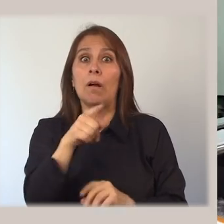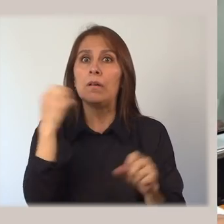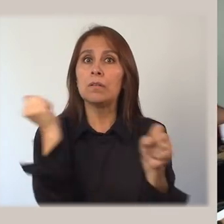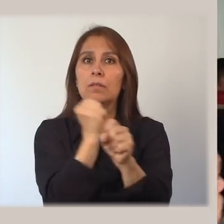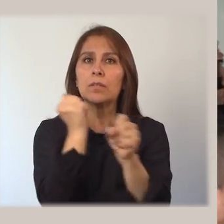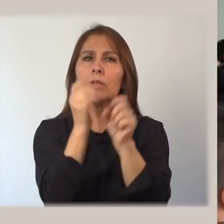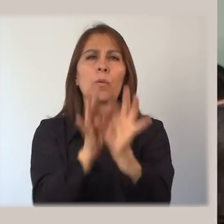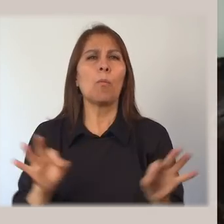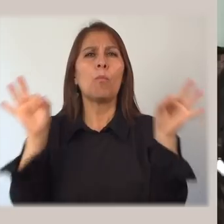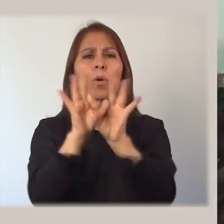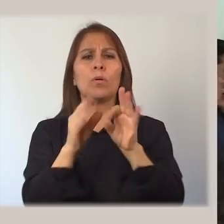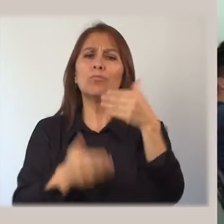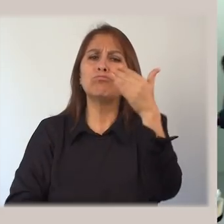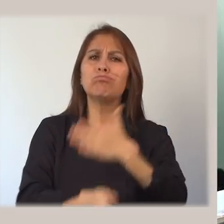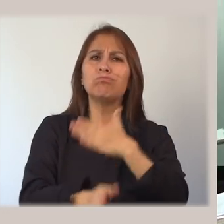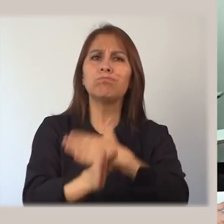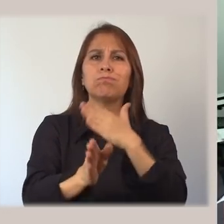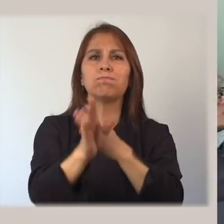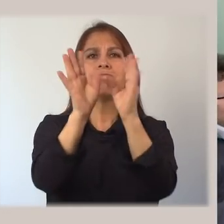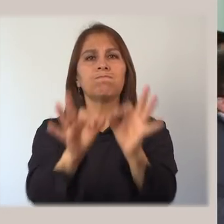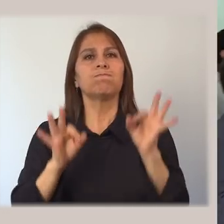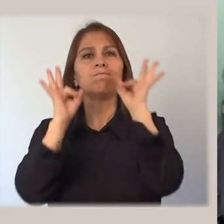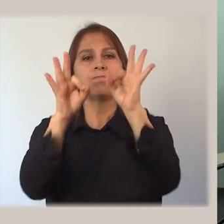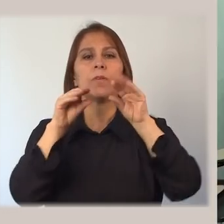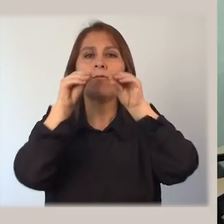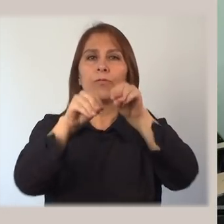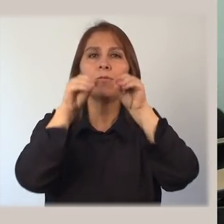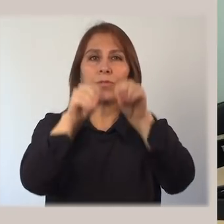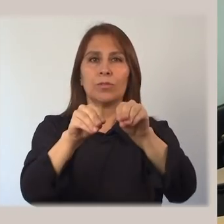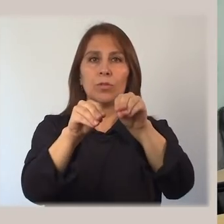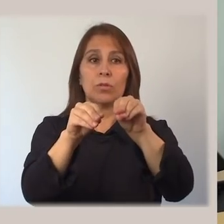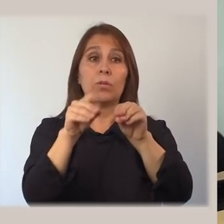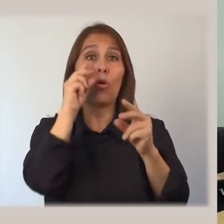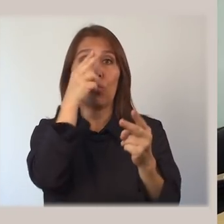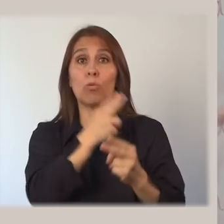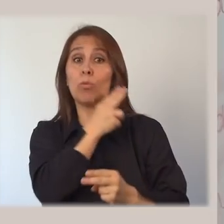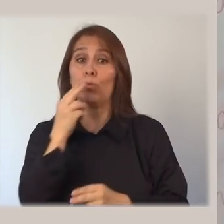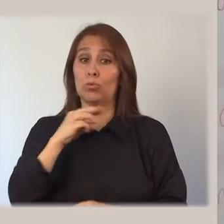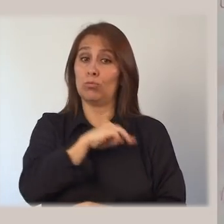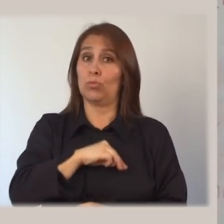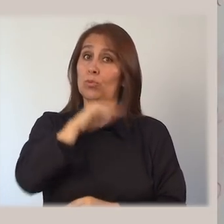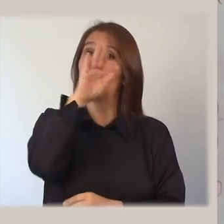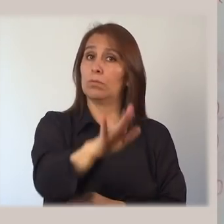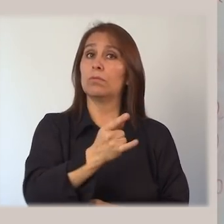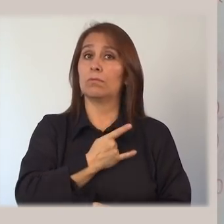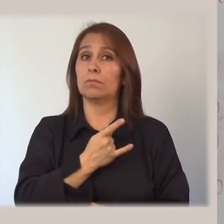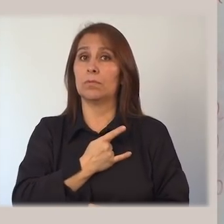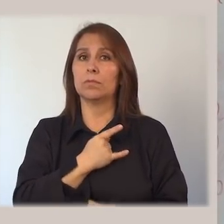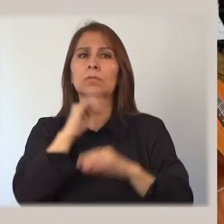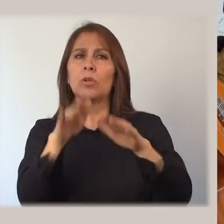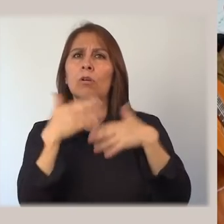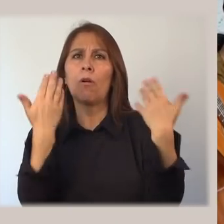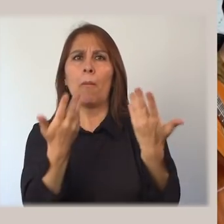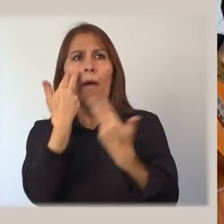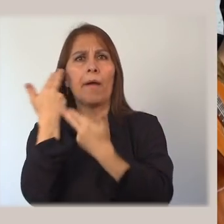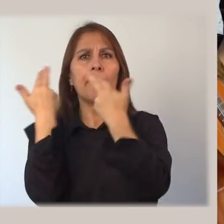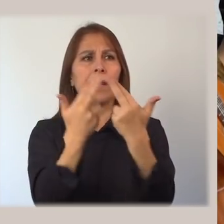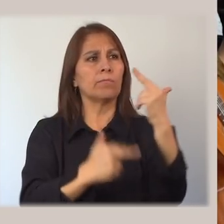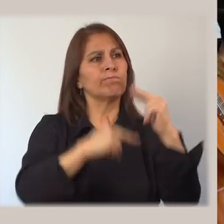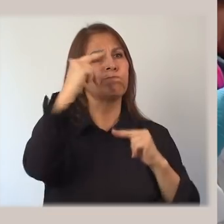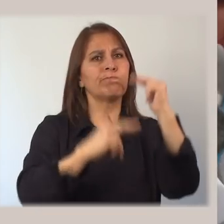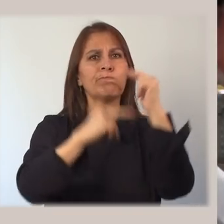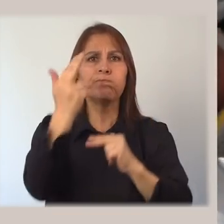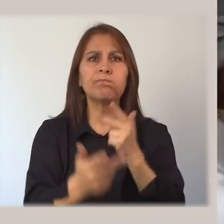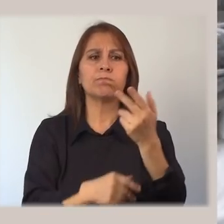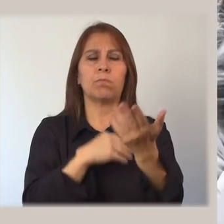dinámica es una oportunidad para seguir cualificando la labor formativa y los compromisos misionales de la universidad, a partir de la valoración de las